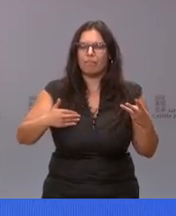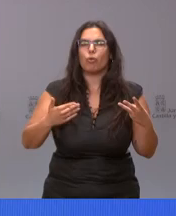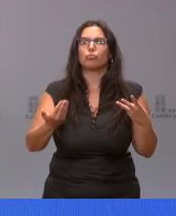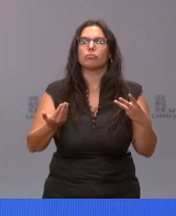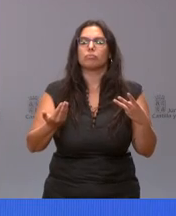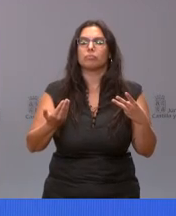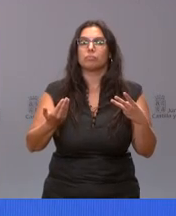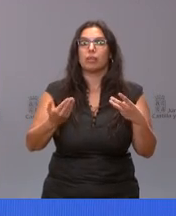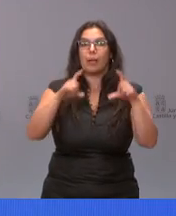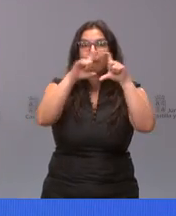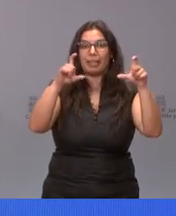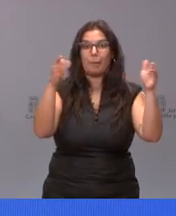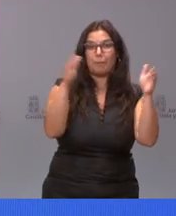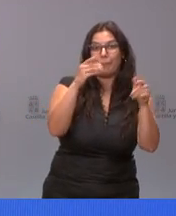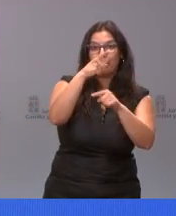a nuestras pymes,